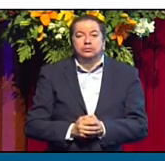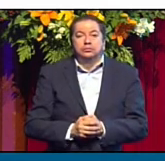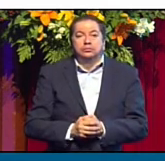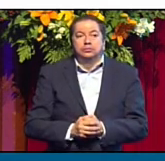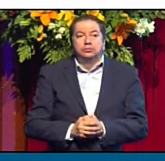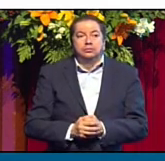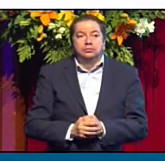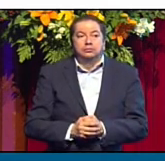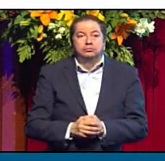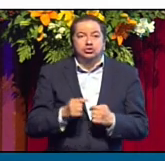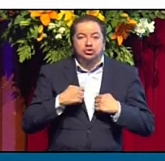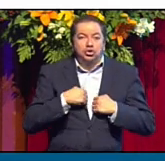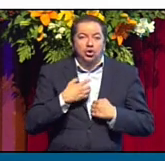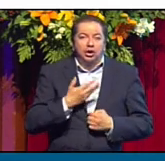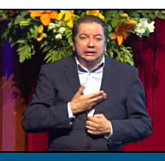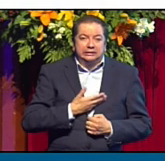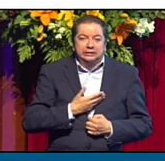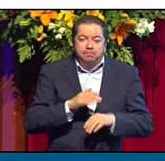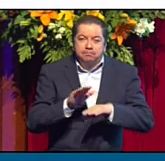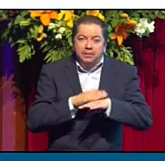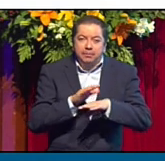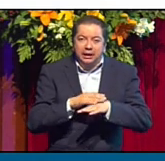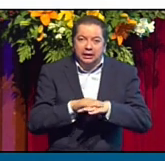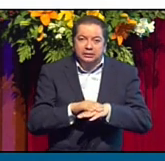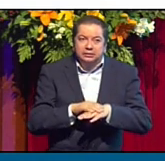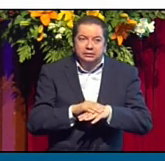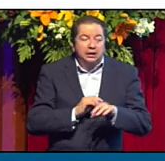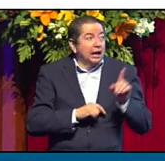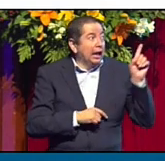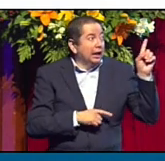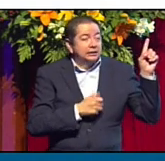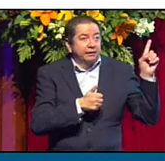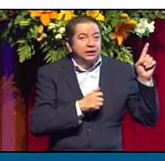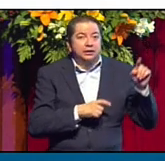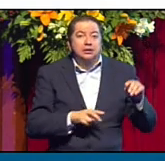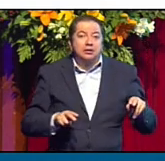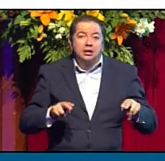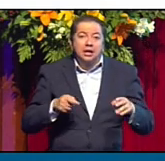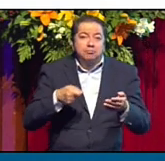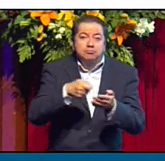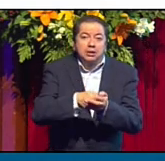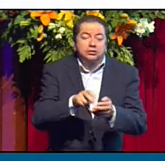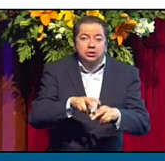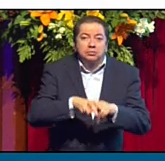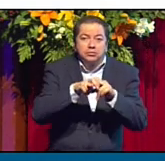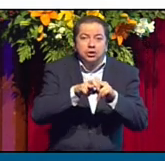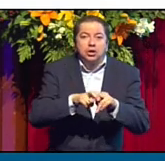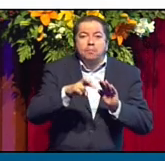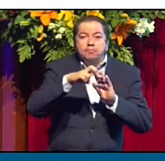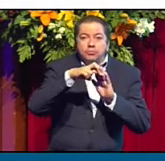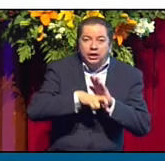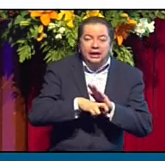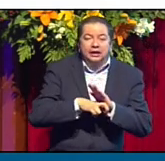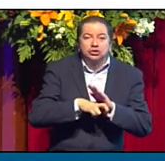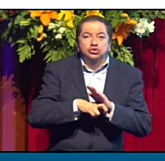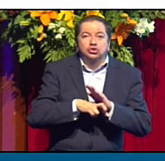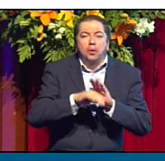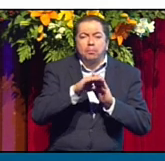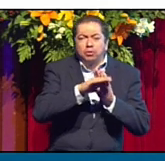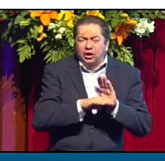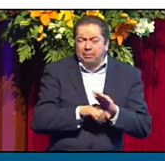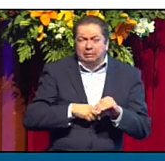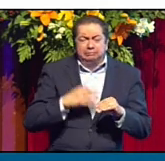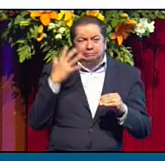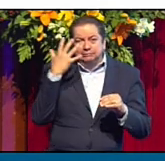Sí, pues aquí yo lo tengo mal, aquí en mi papelito, pero ahí está bien. Inversión en programas, en proyecto y programa, no está salud. Por eso me